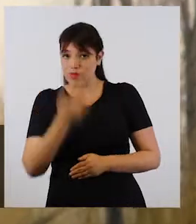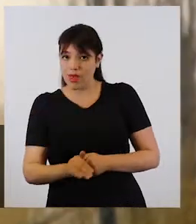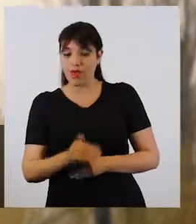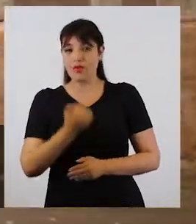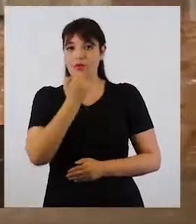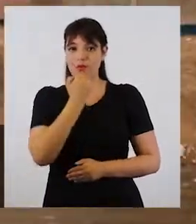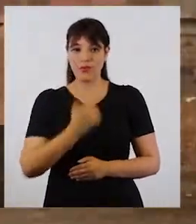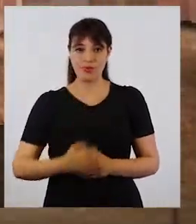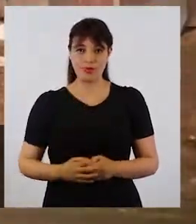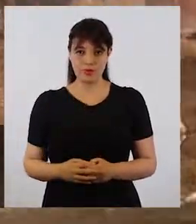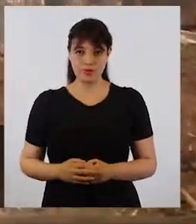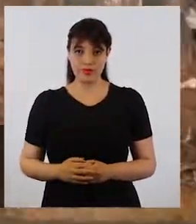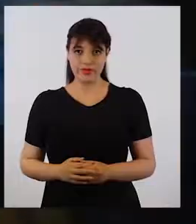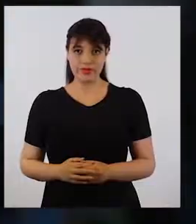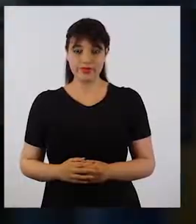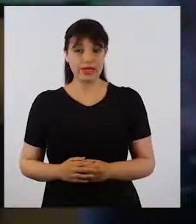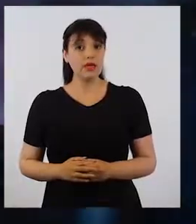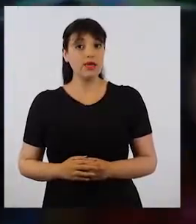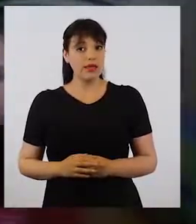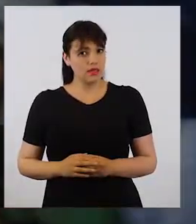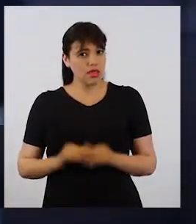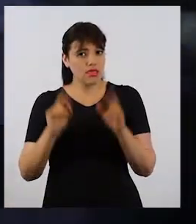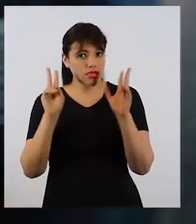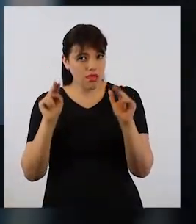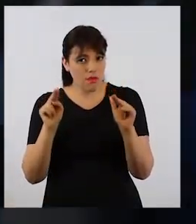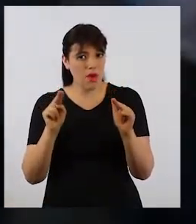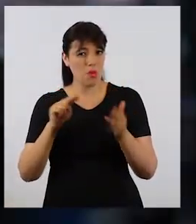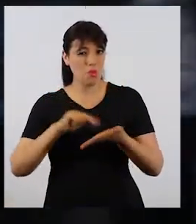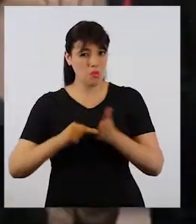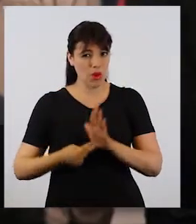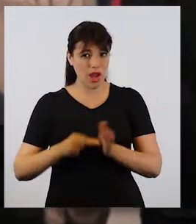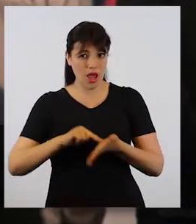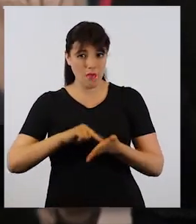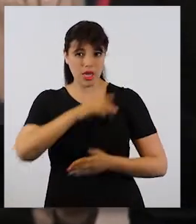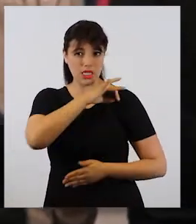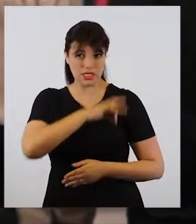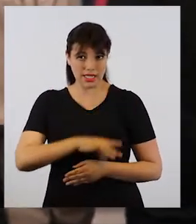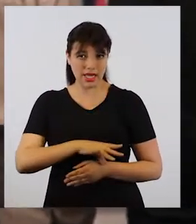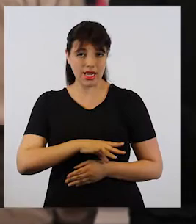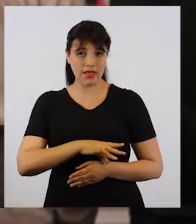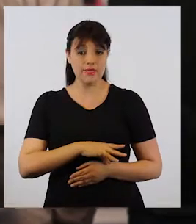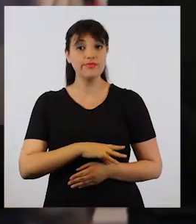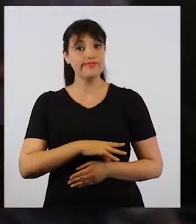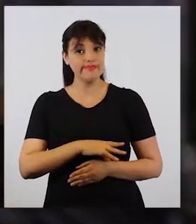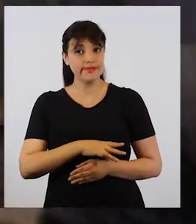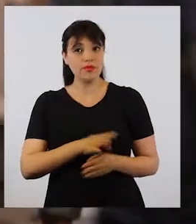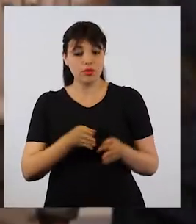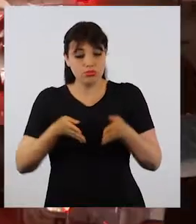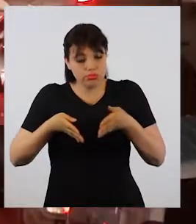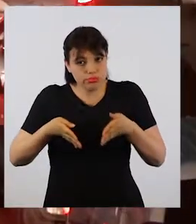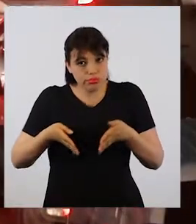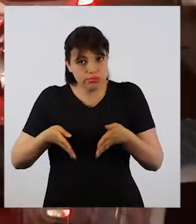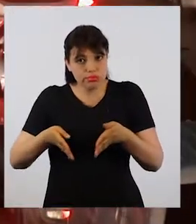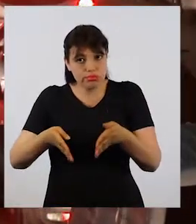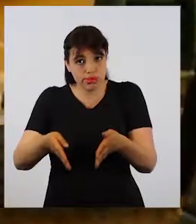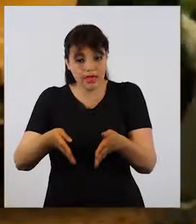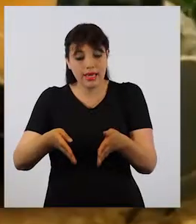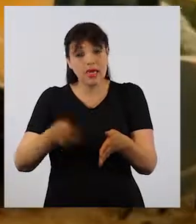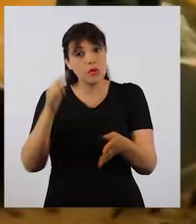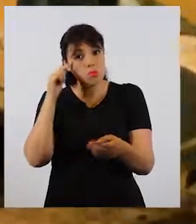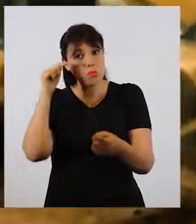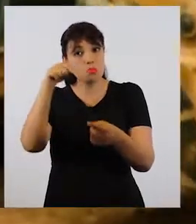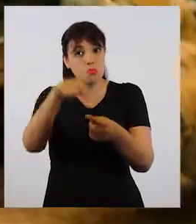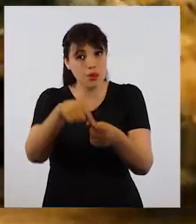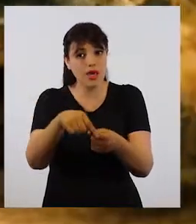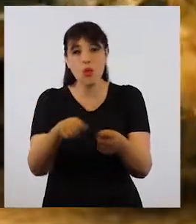camino equivocado será eso lo que nos pasó definitivamente vamos por un camino que nos está haciendo